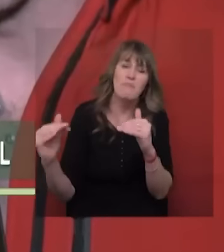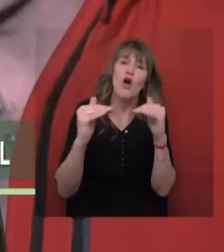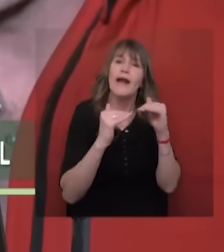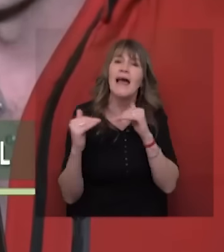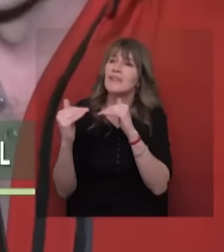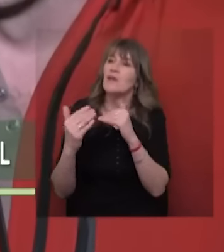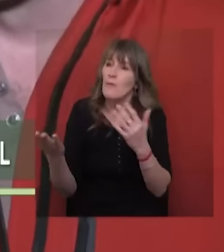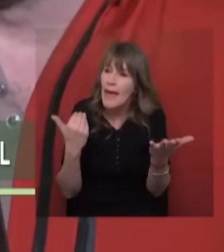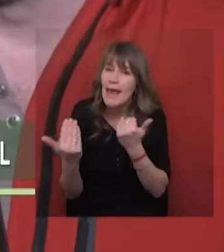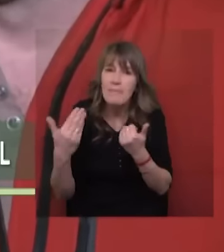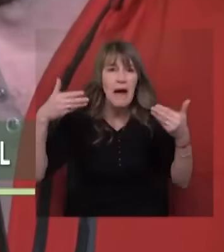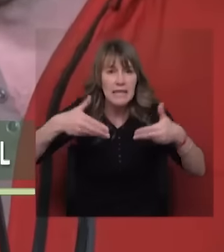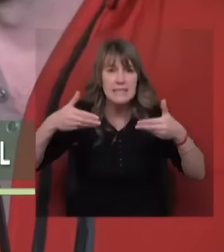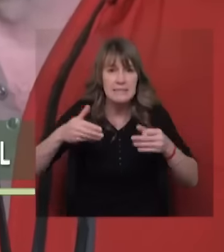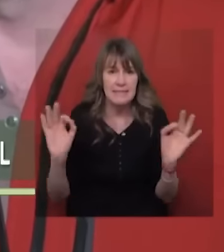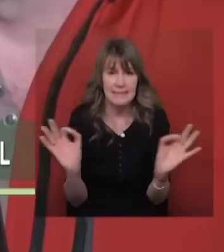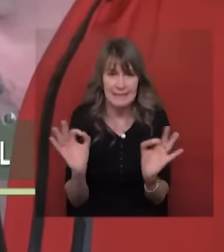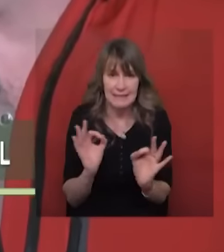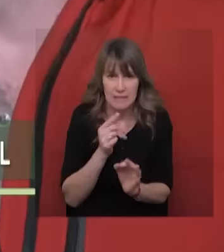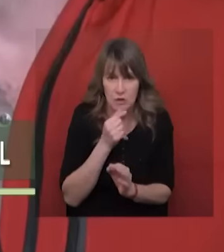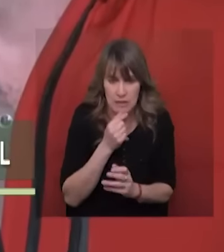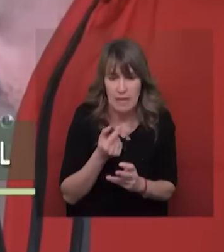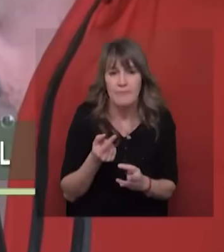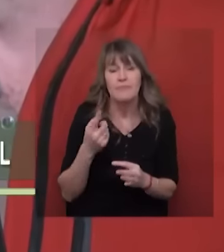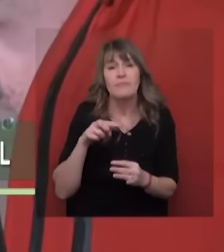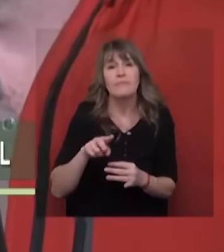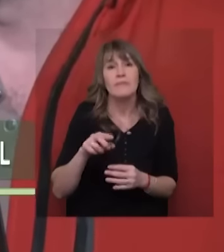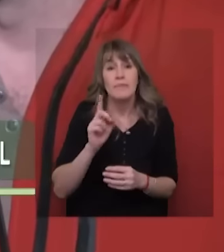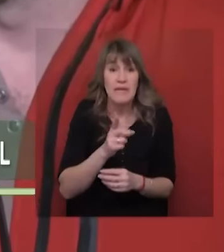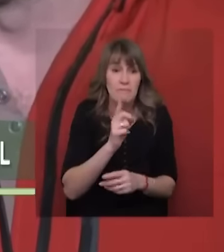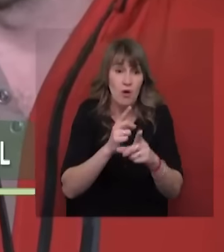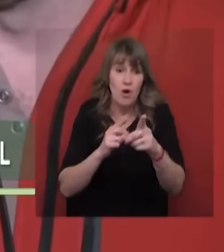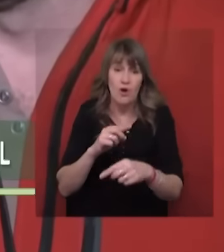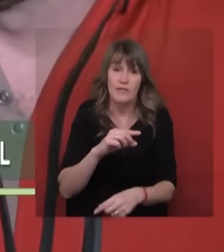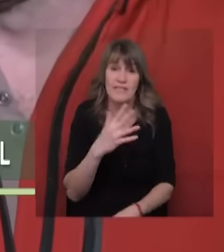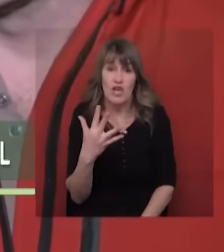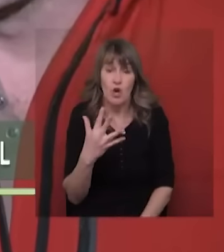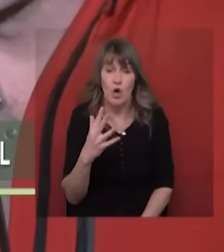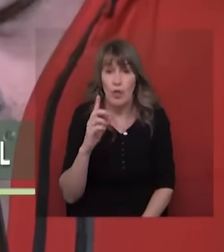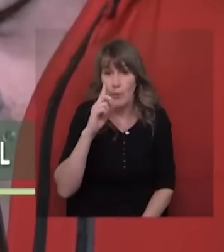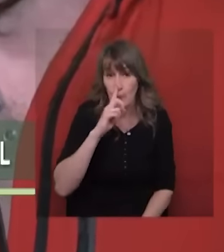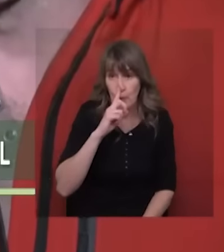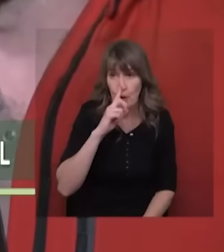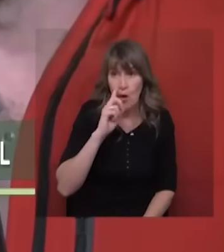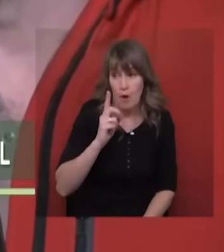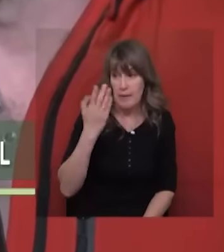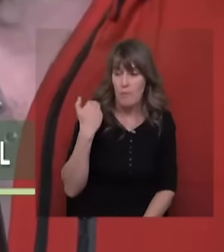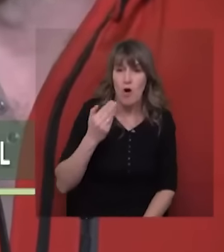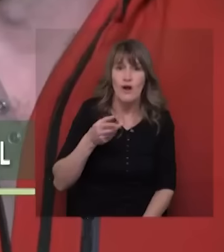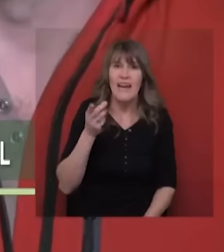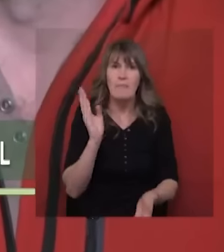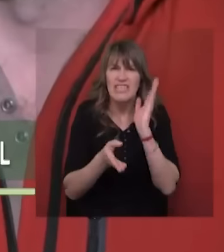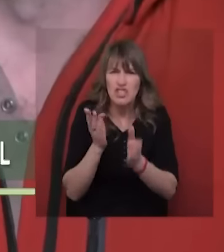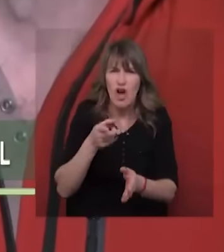menos no así damente cómo se jeta bueno creemos que lo que aconteció el 5 de junio como decía una represión a una